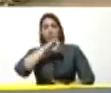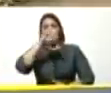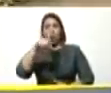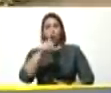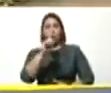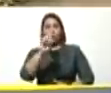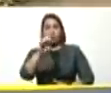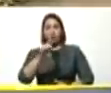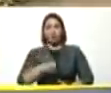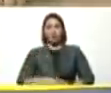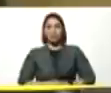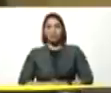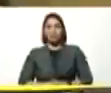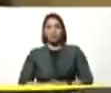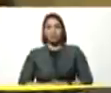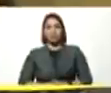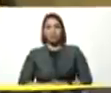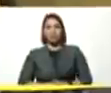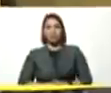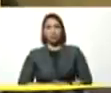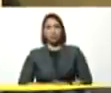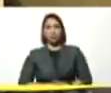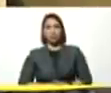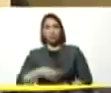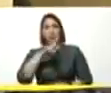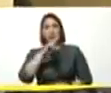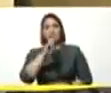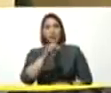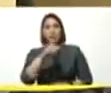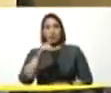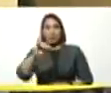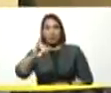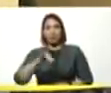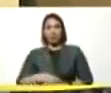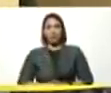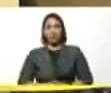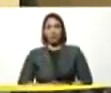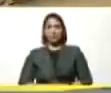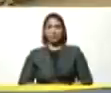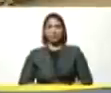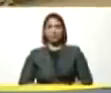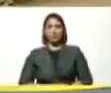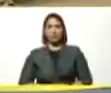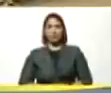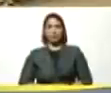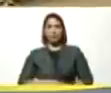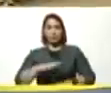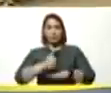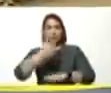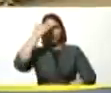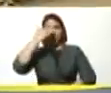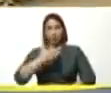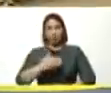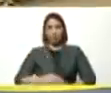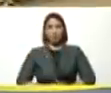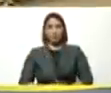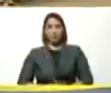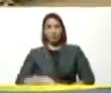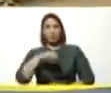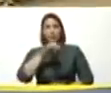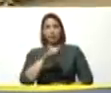Murga Batista, comandante de la región de defensa integral central, al general de división